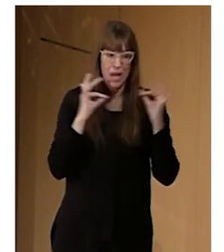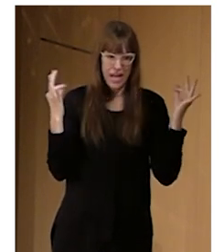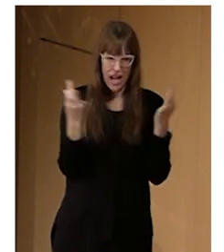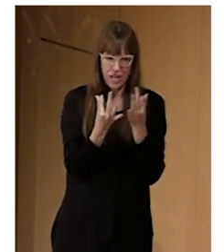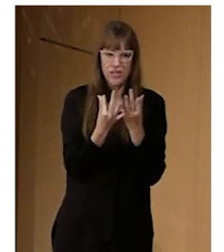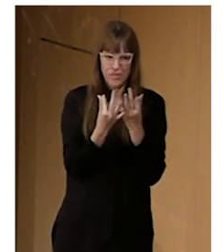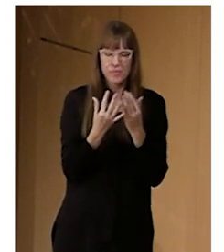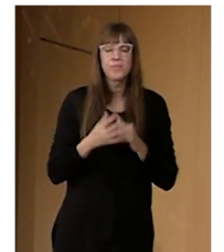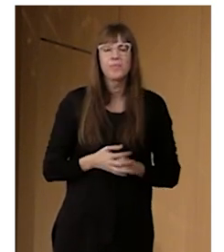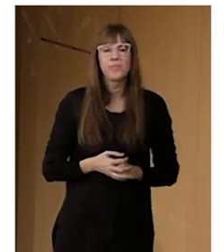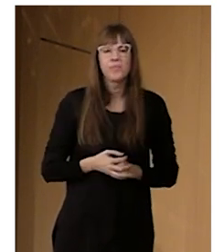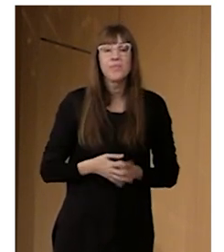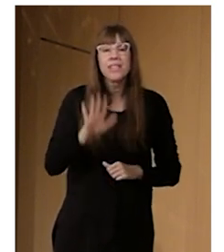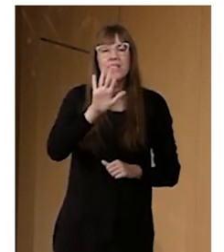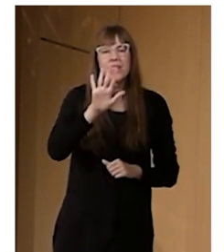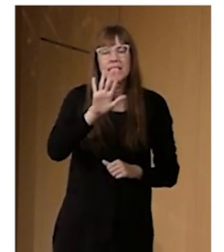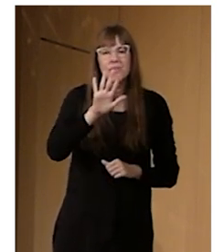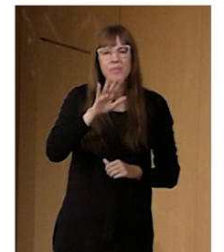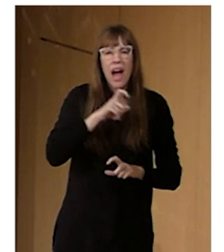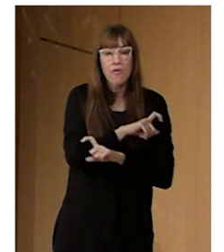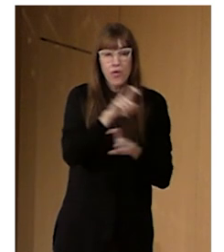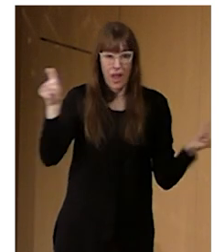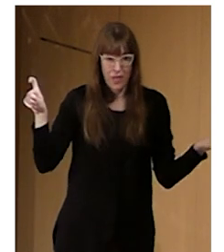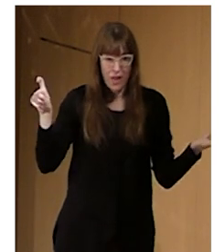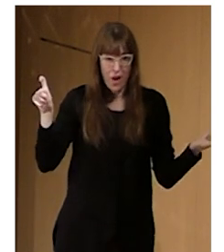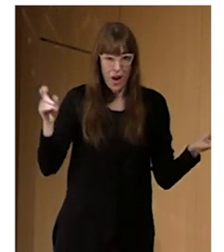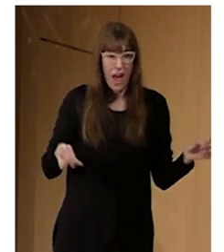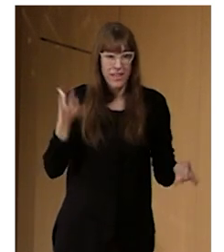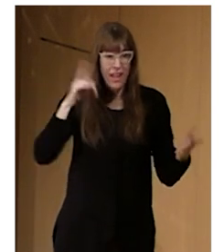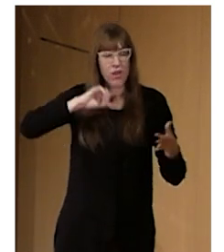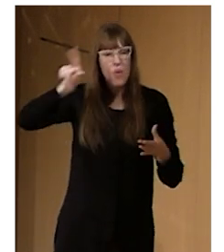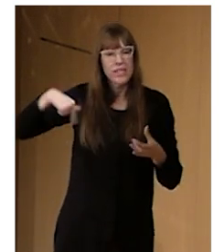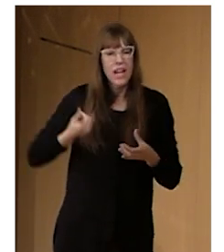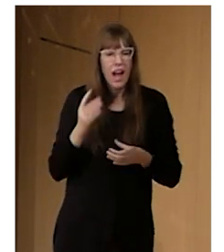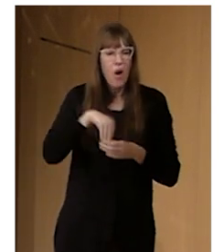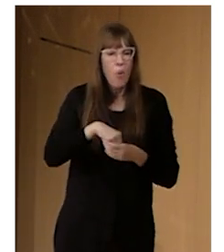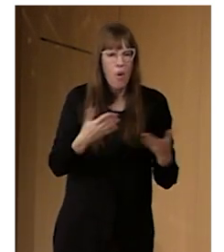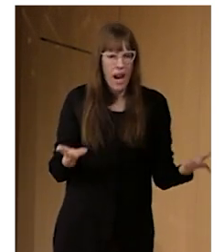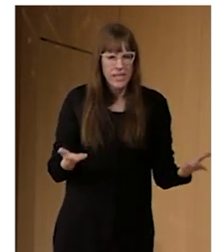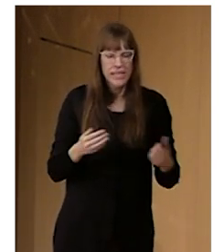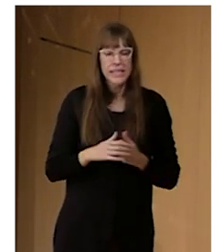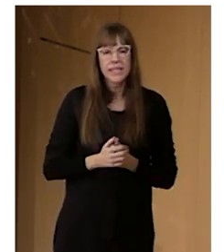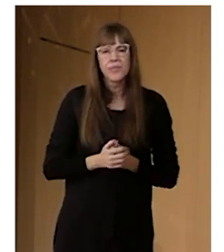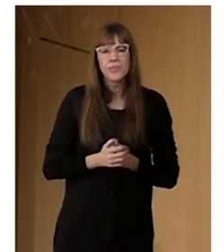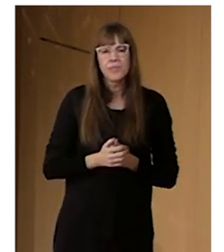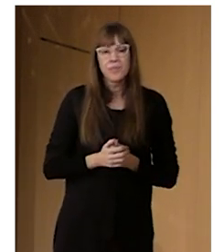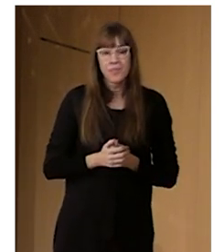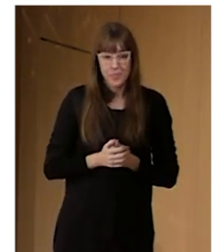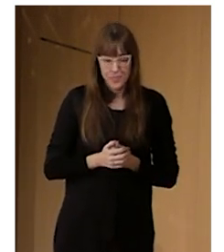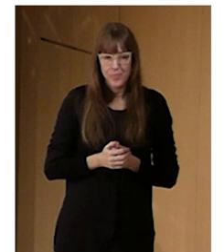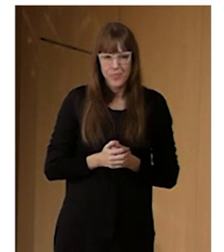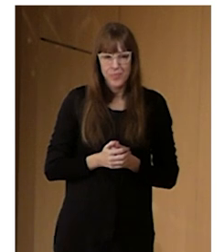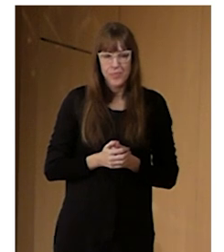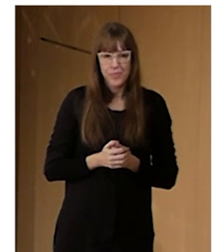seminarios la actividad de la fundación se caracteriza por ent ar los contenidos de mayor